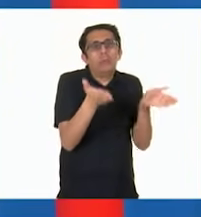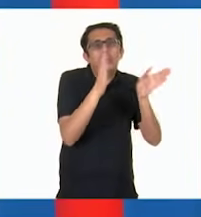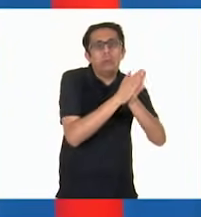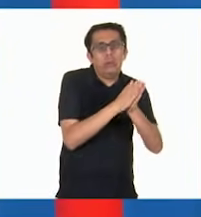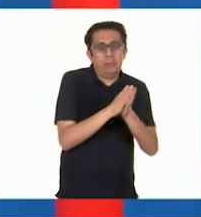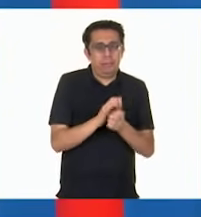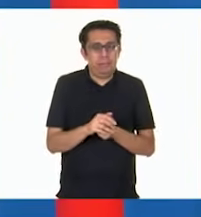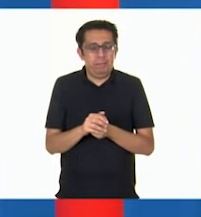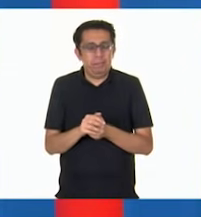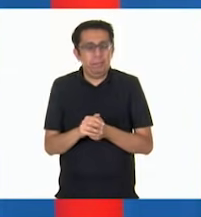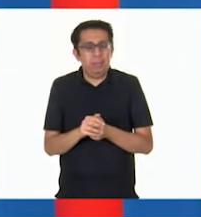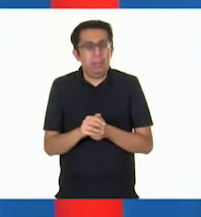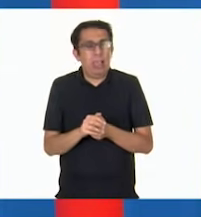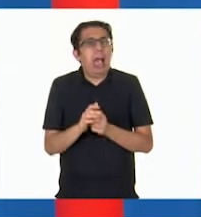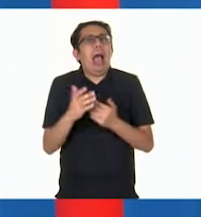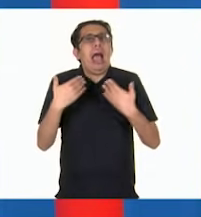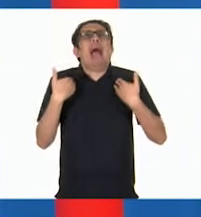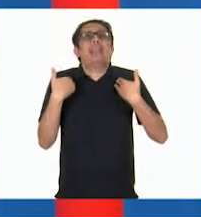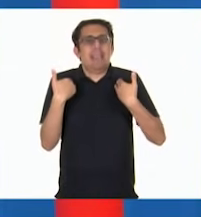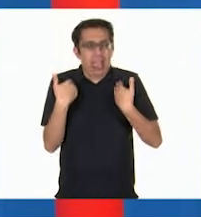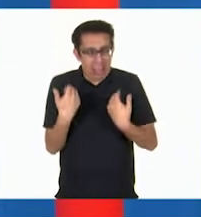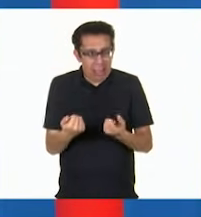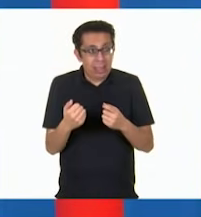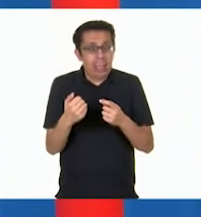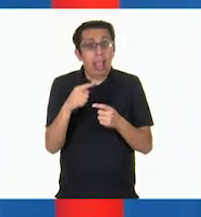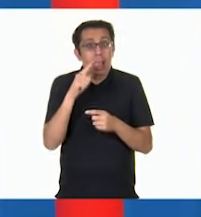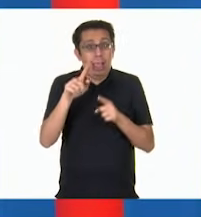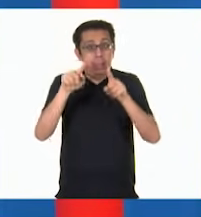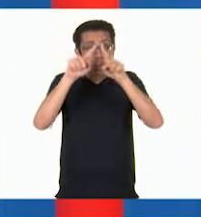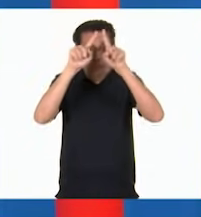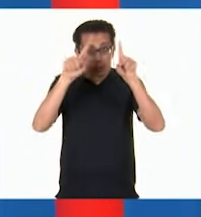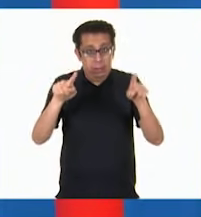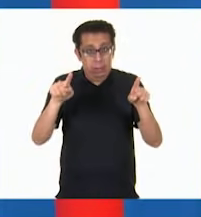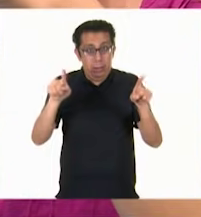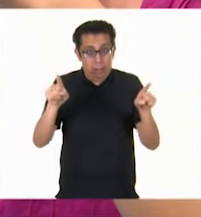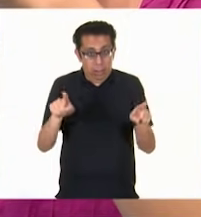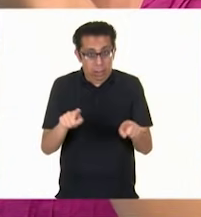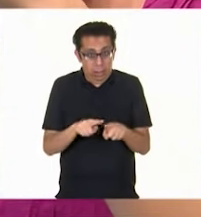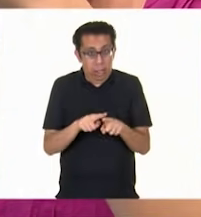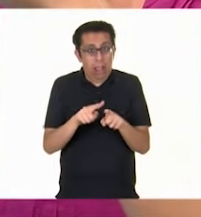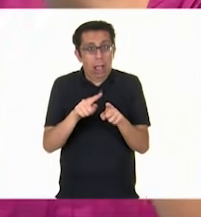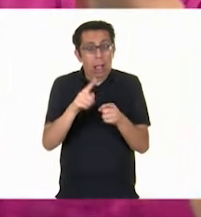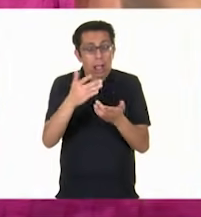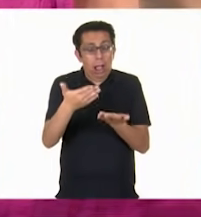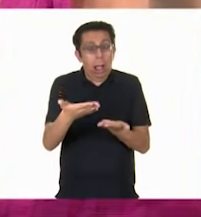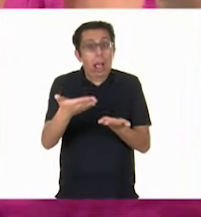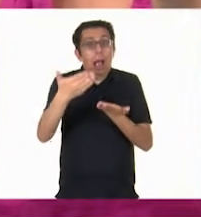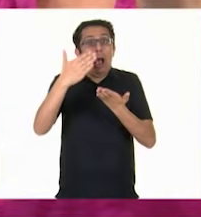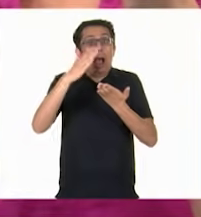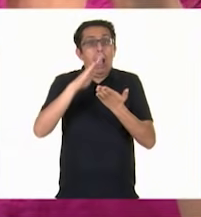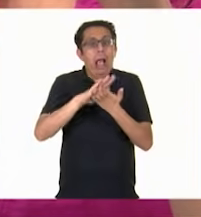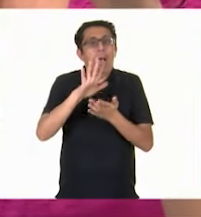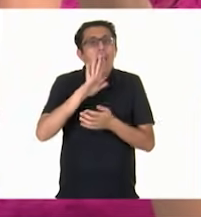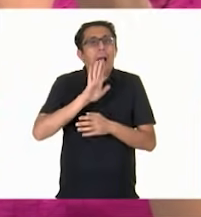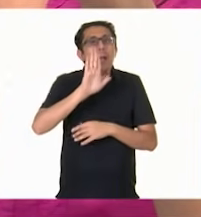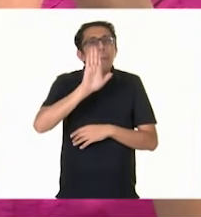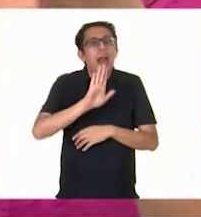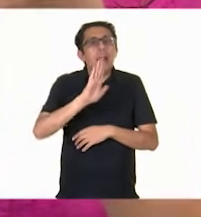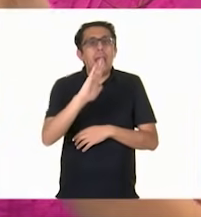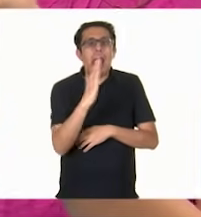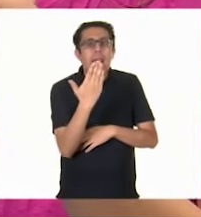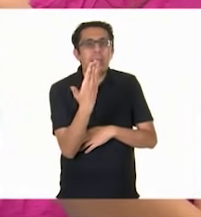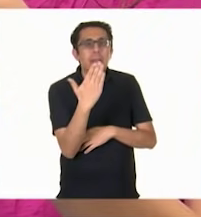partes, por ejemplo, este rombo, sus puntos quedan en espejo, como si estuviera reflejando.